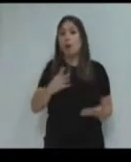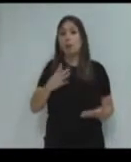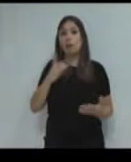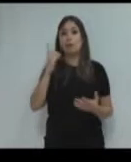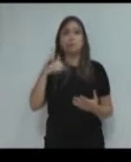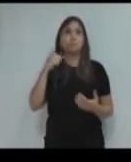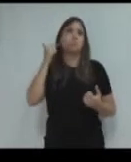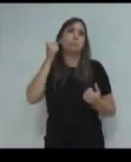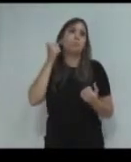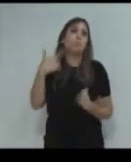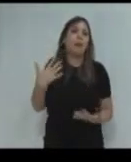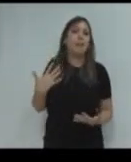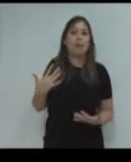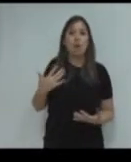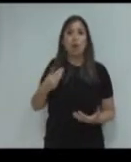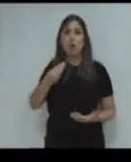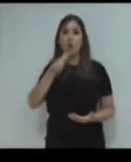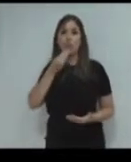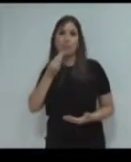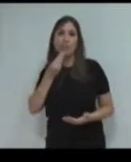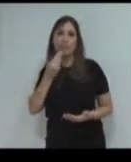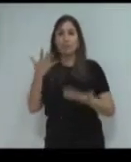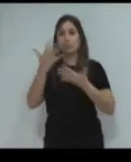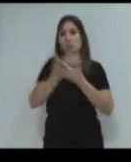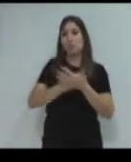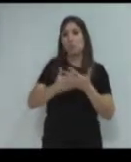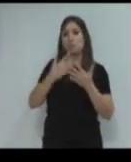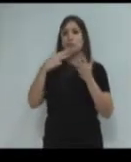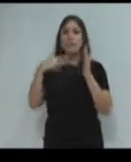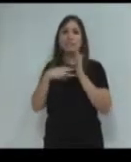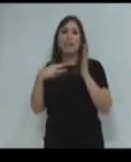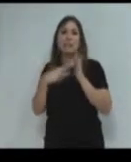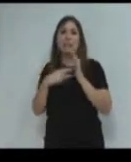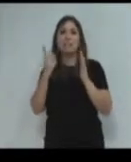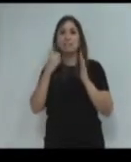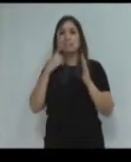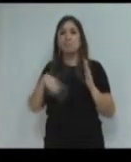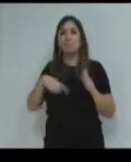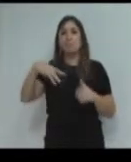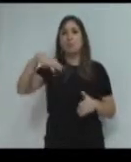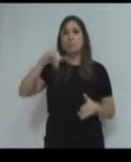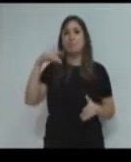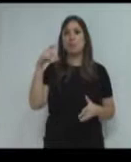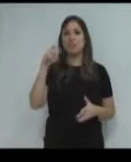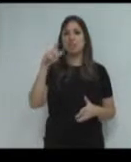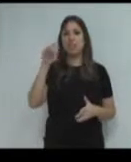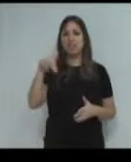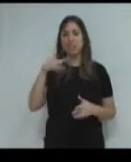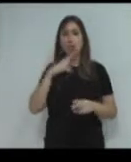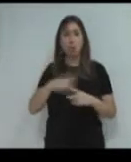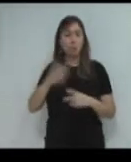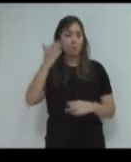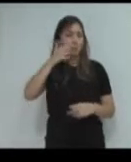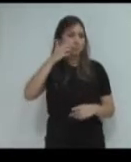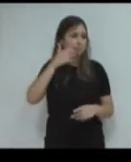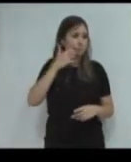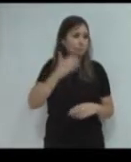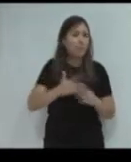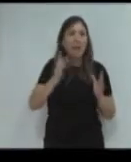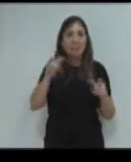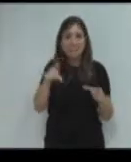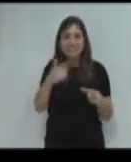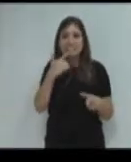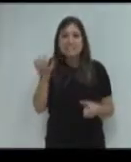este boom de la cocina y ahora todos quieren tener estrellas Michelin y esas cosas y ponen unos nombres de platos tan complicados, pues muchas